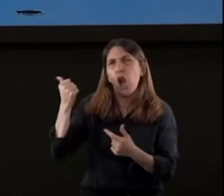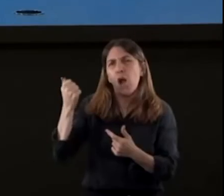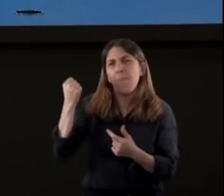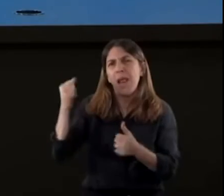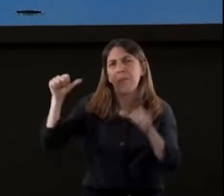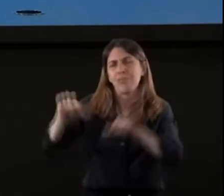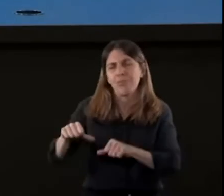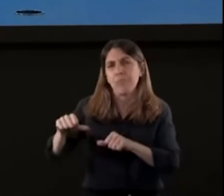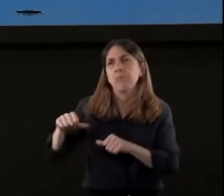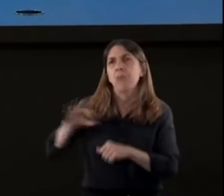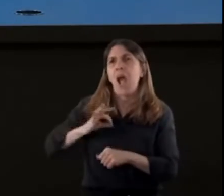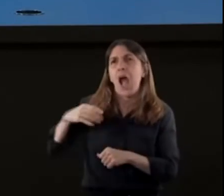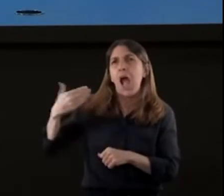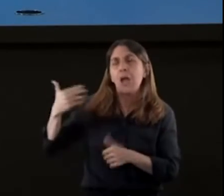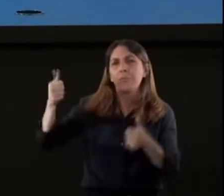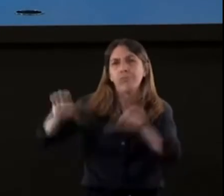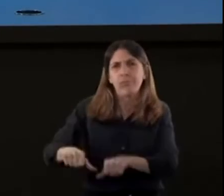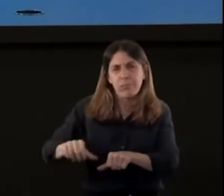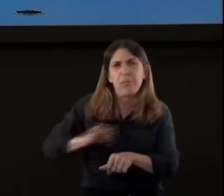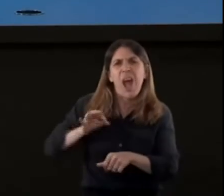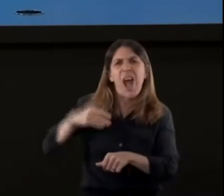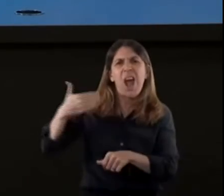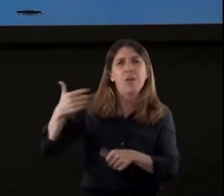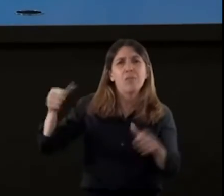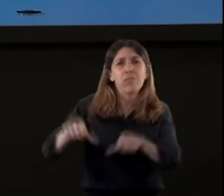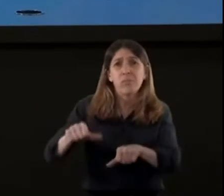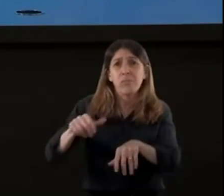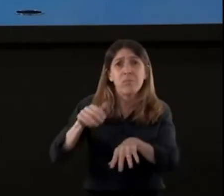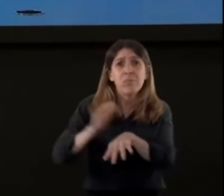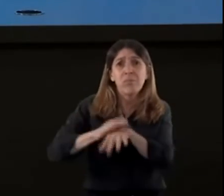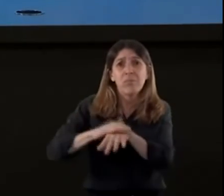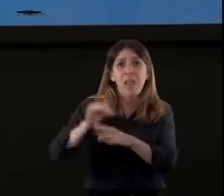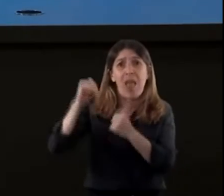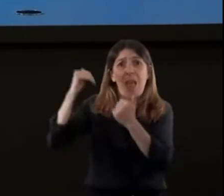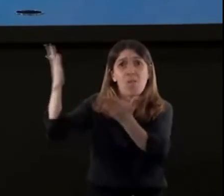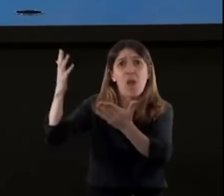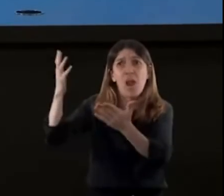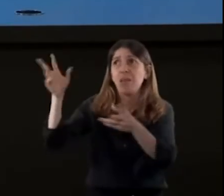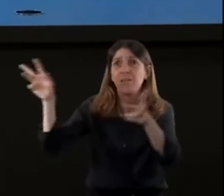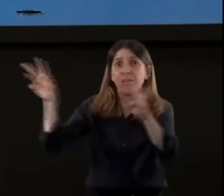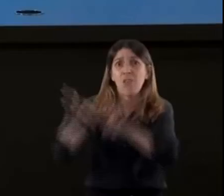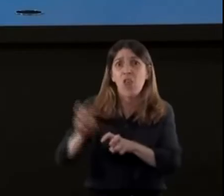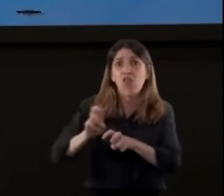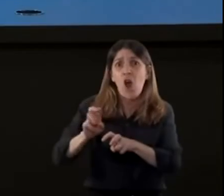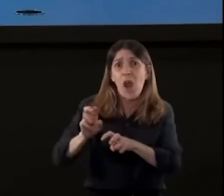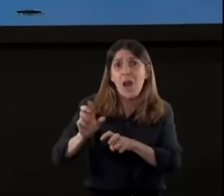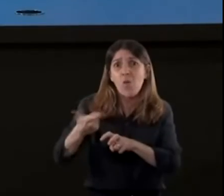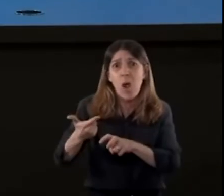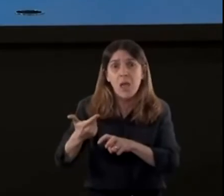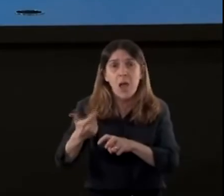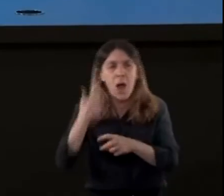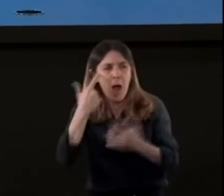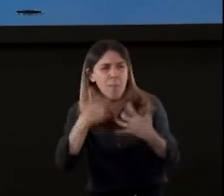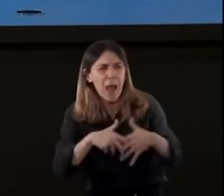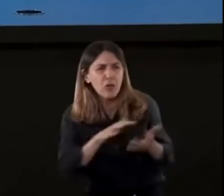tiempo. Y esa crisis en general se manifiesta en el sector externo. Empiezan a faltar dólares y ahí las soluciones son siempre las mismas.